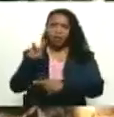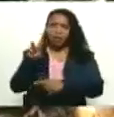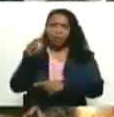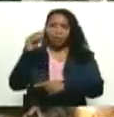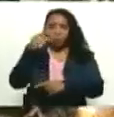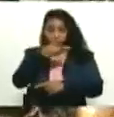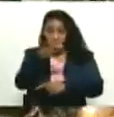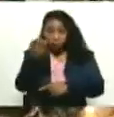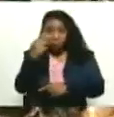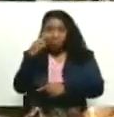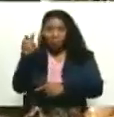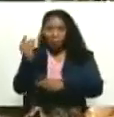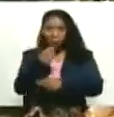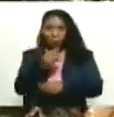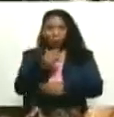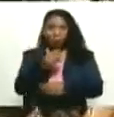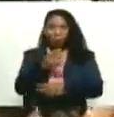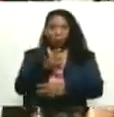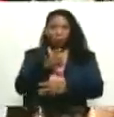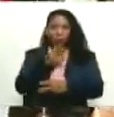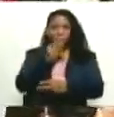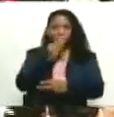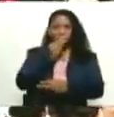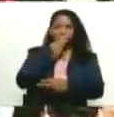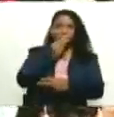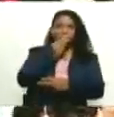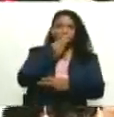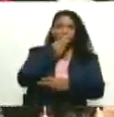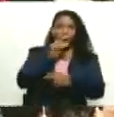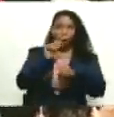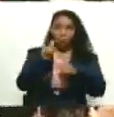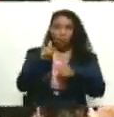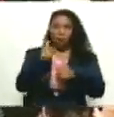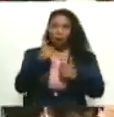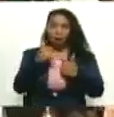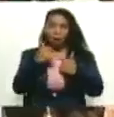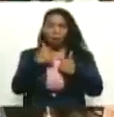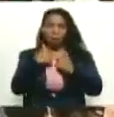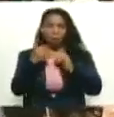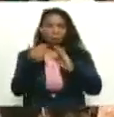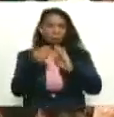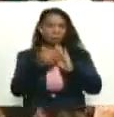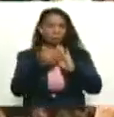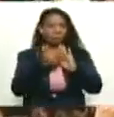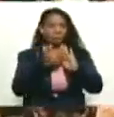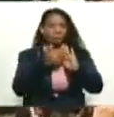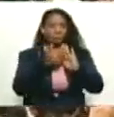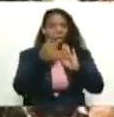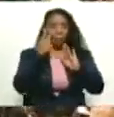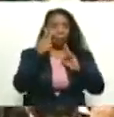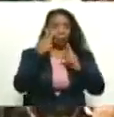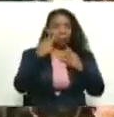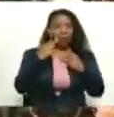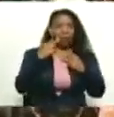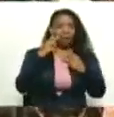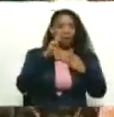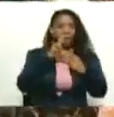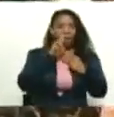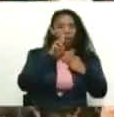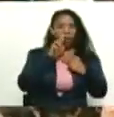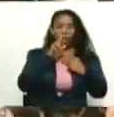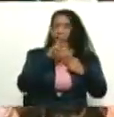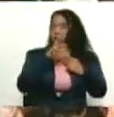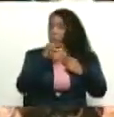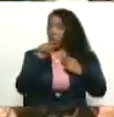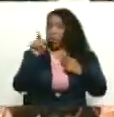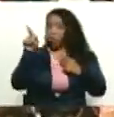arrugan. Para que usted vea que ahí mismo comienzan a decir, me están agrediendo. Me vieron feo. Te vieron feo, no.